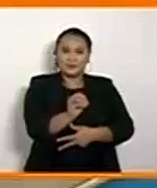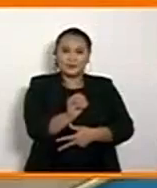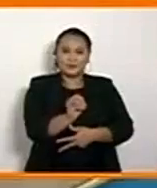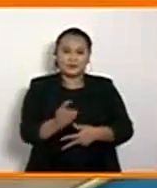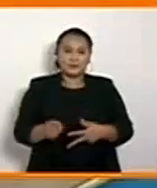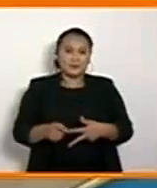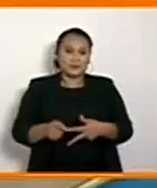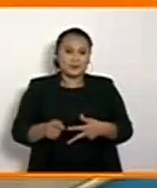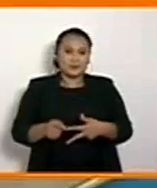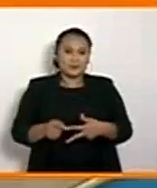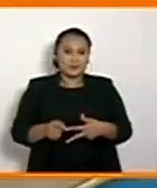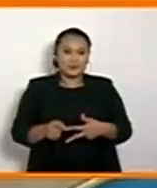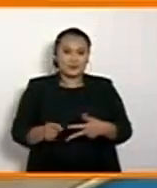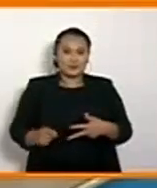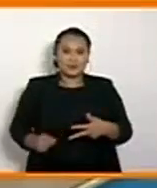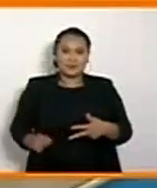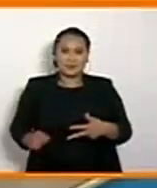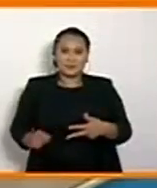número ganador.